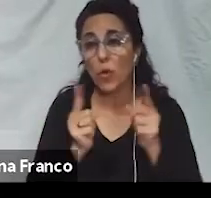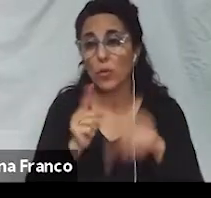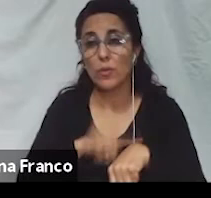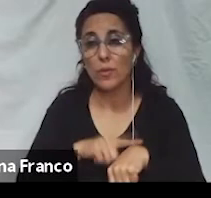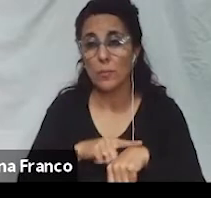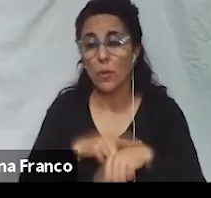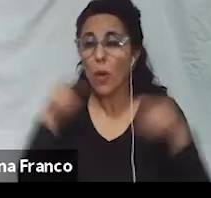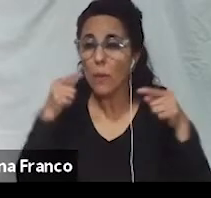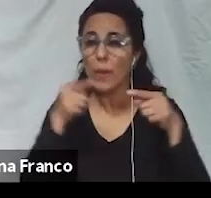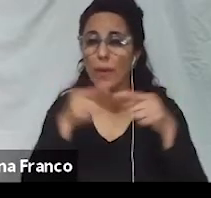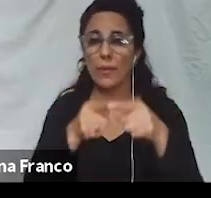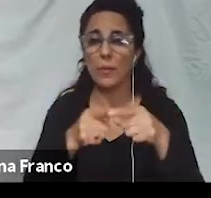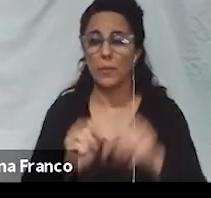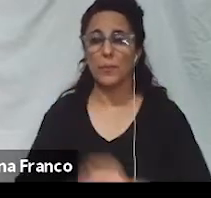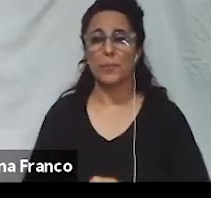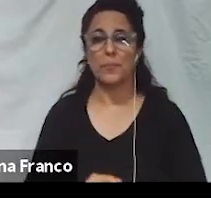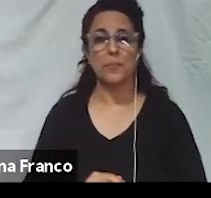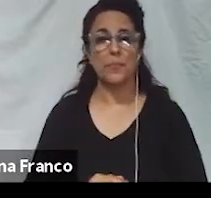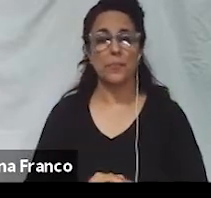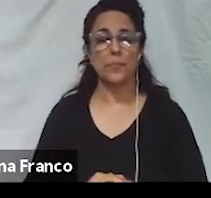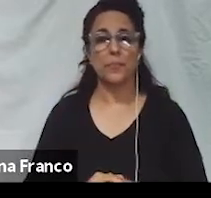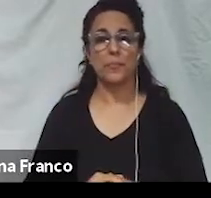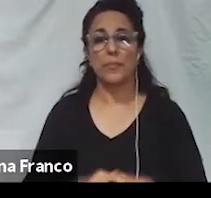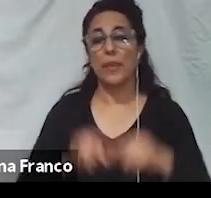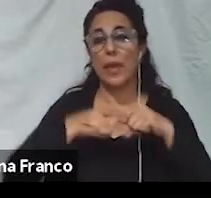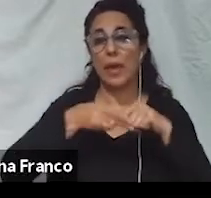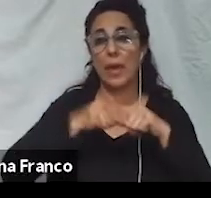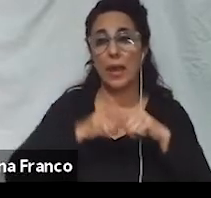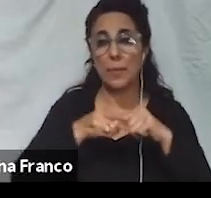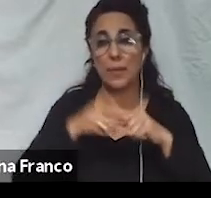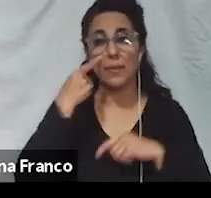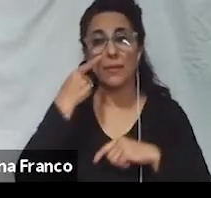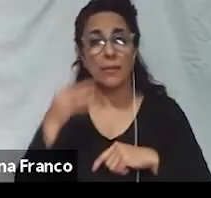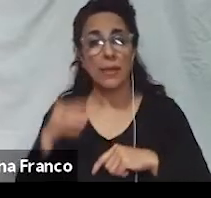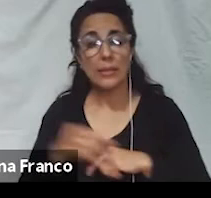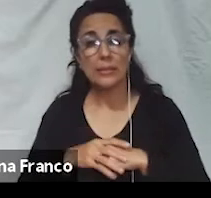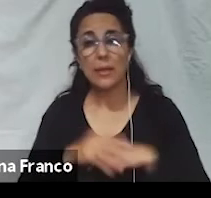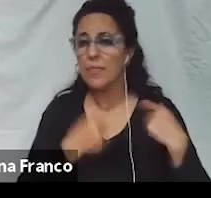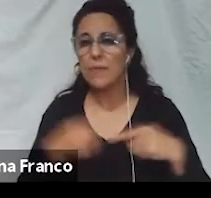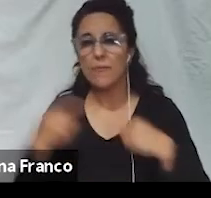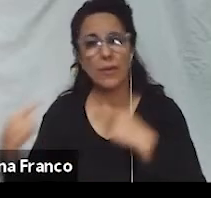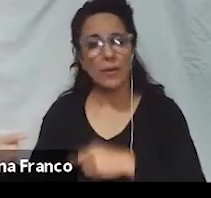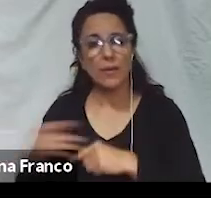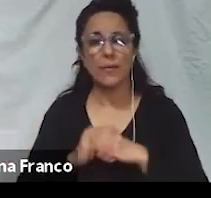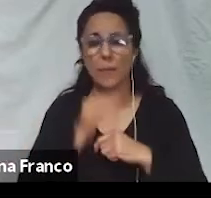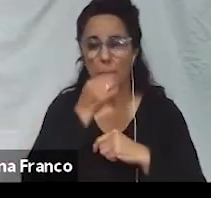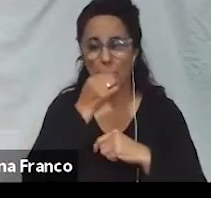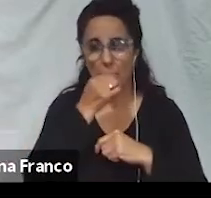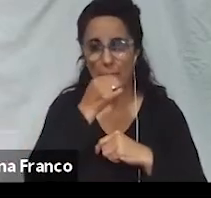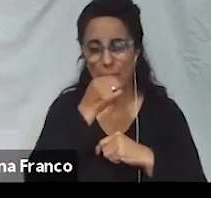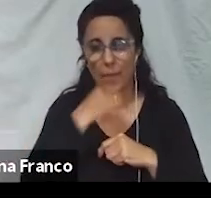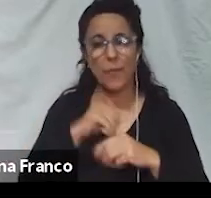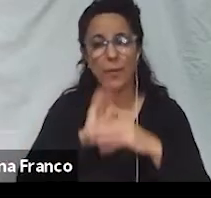tiempo posible, ¿no? Que es nuestro objetivo. Bueno, después las herramientas de testing. Hay diferentes herramientas para hacer pruebas